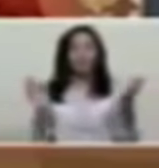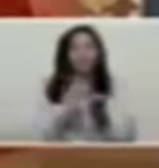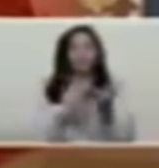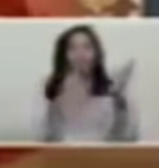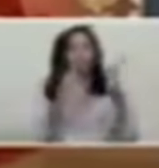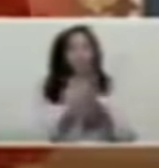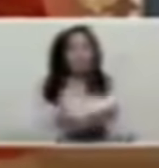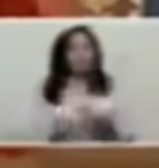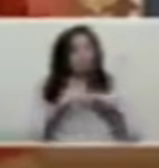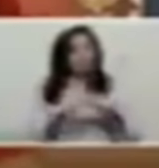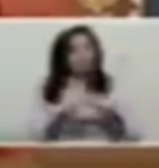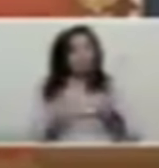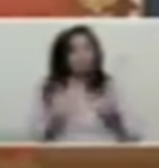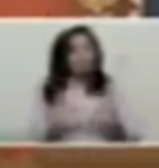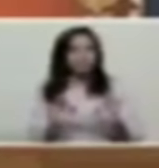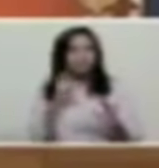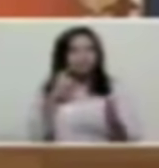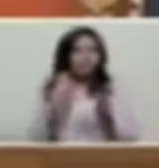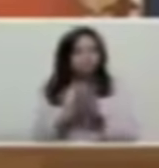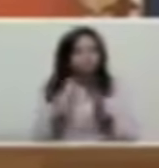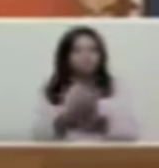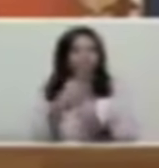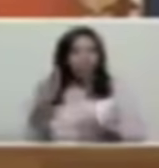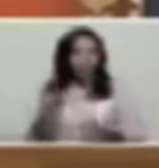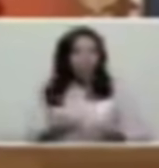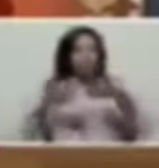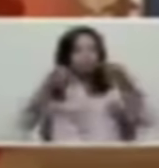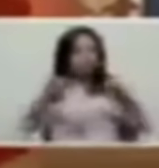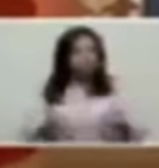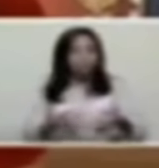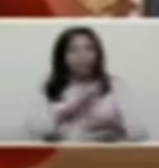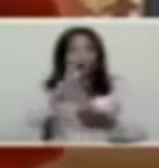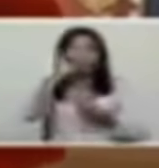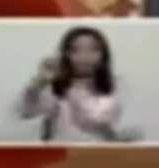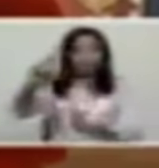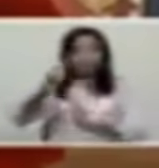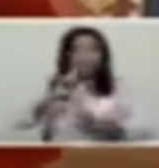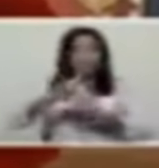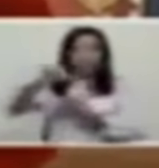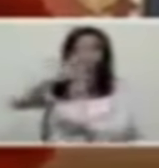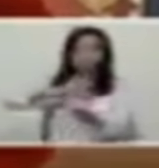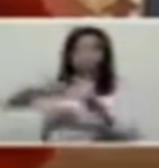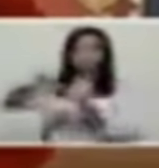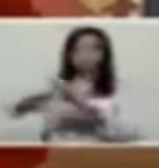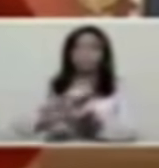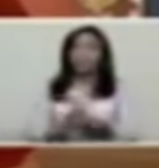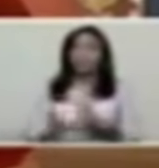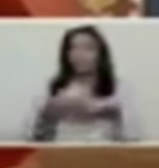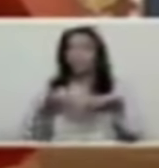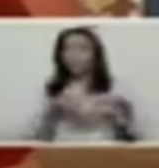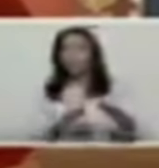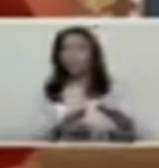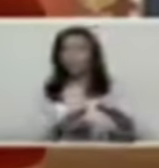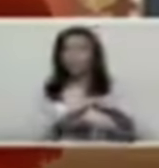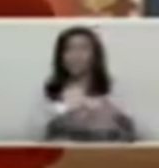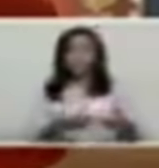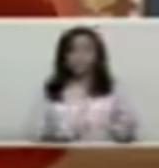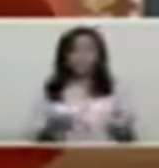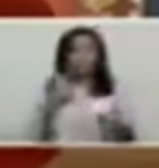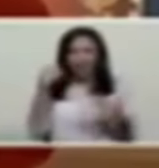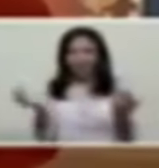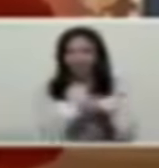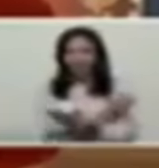firmes, estables, sólidas, de respeto. El tiempo del intervencionismo tiene que